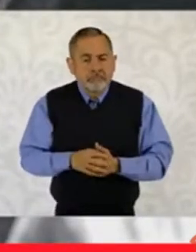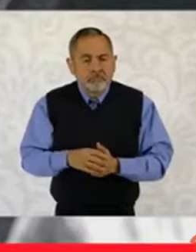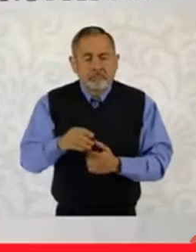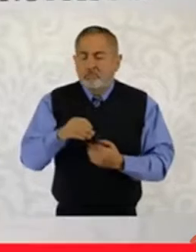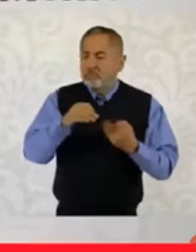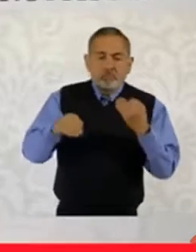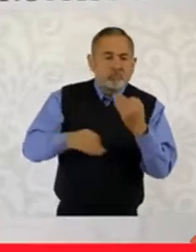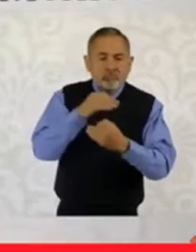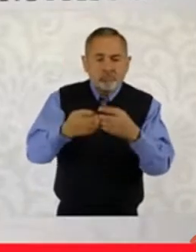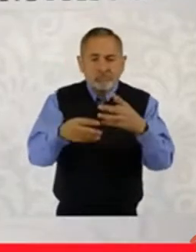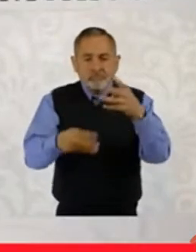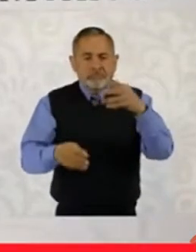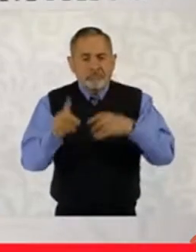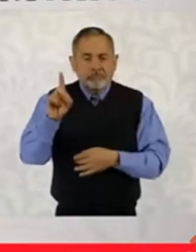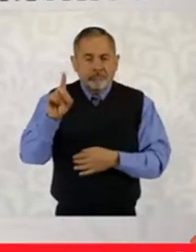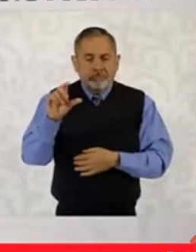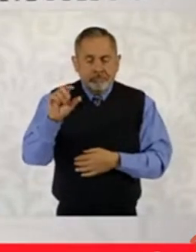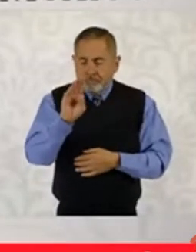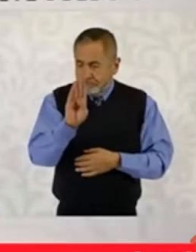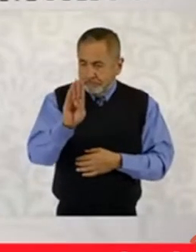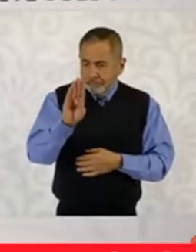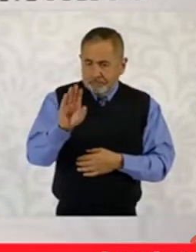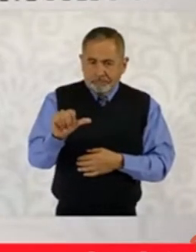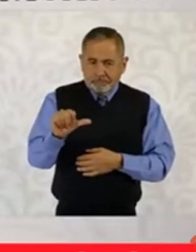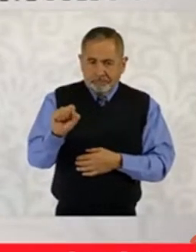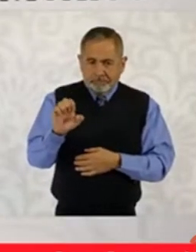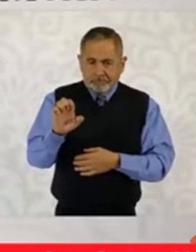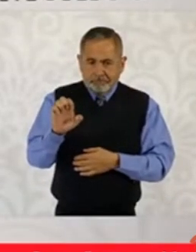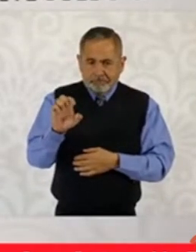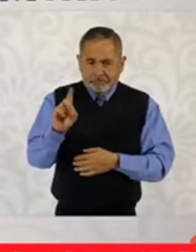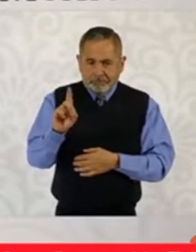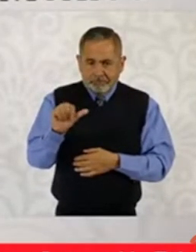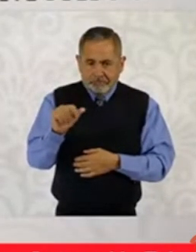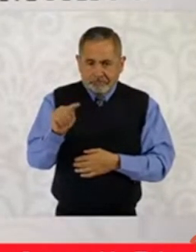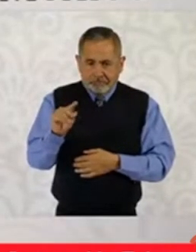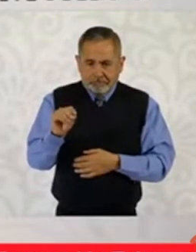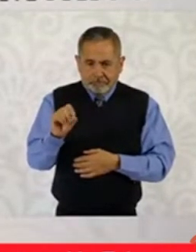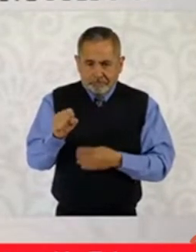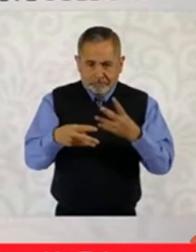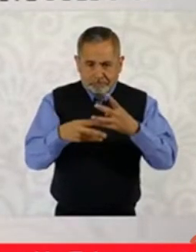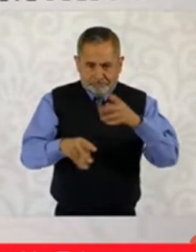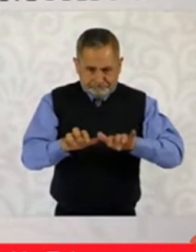estén todas las bases de datos disponibles para la búsqueda.